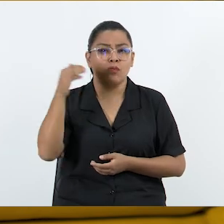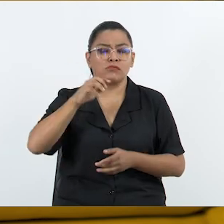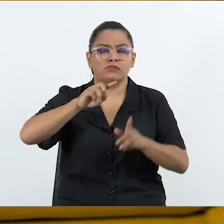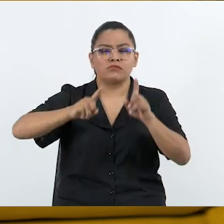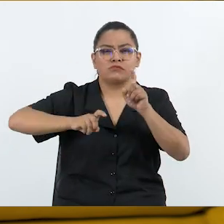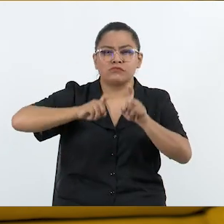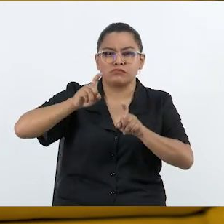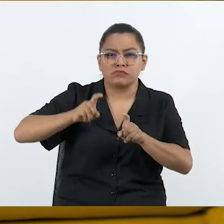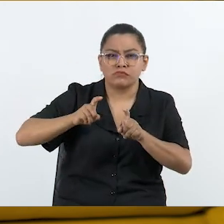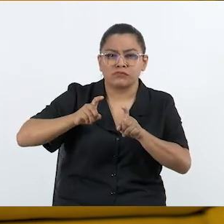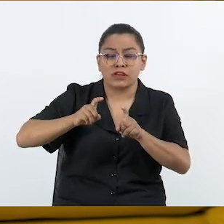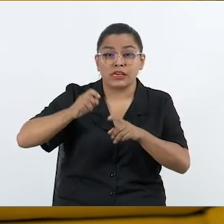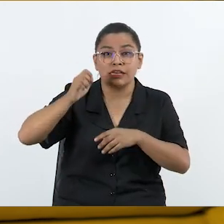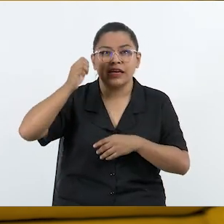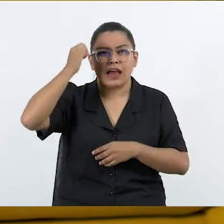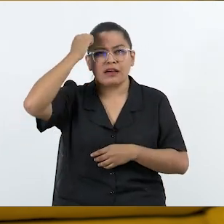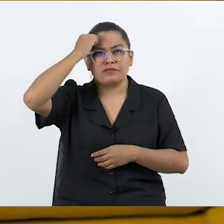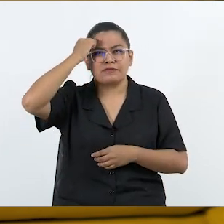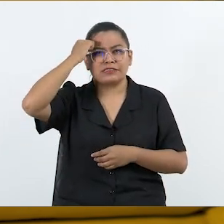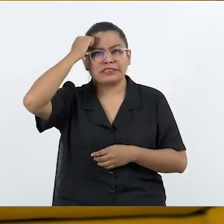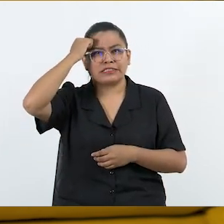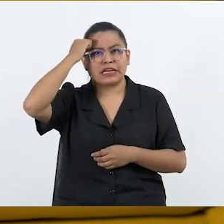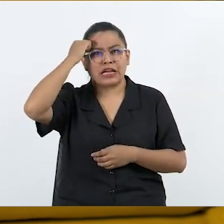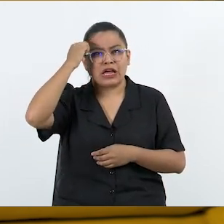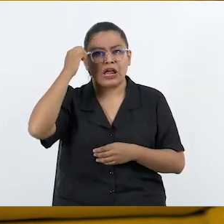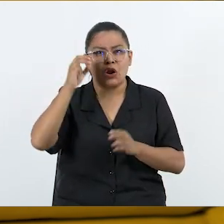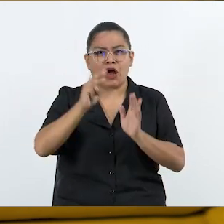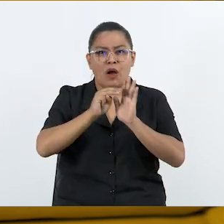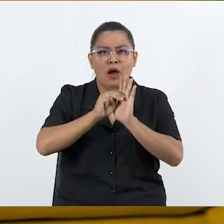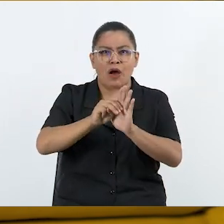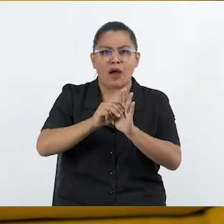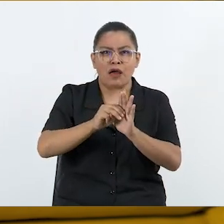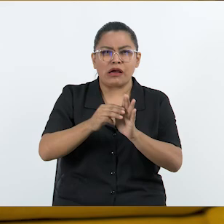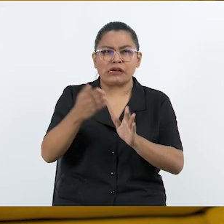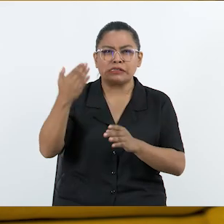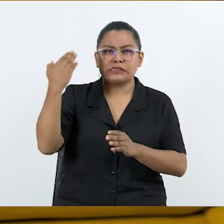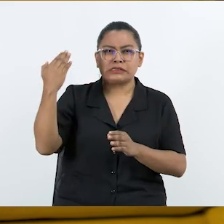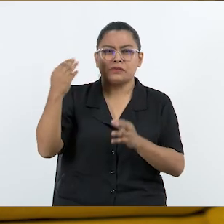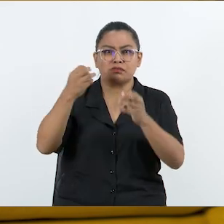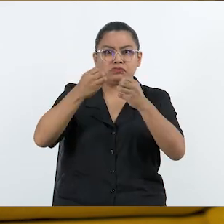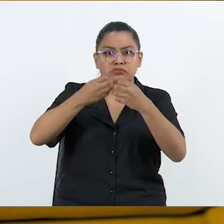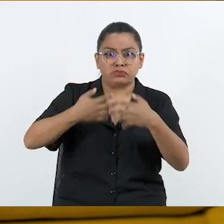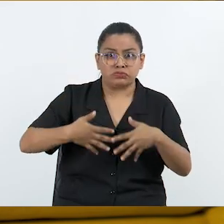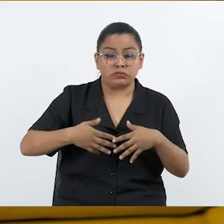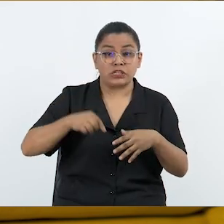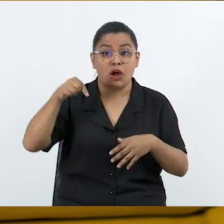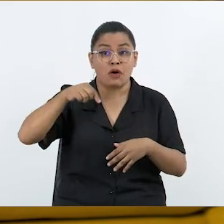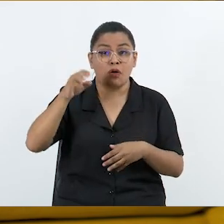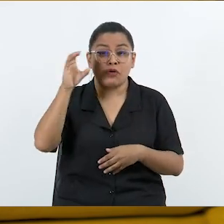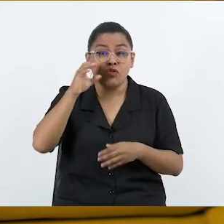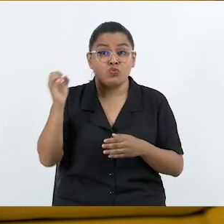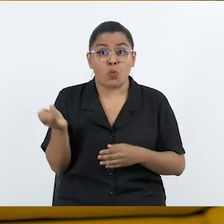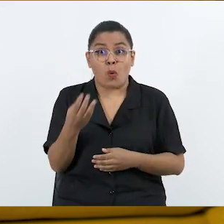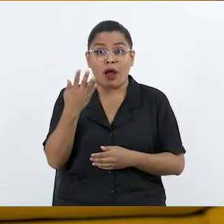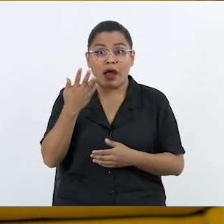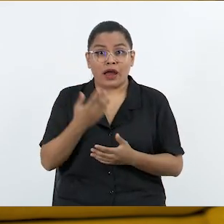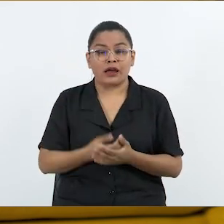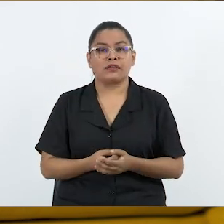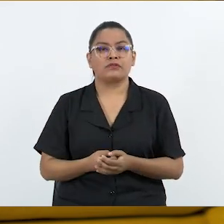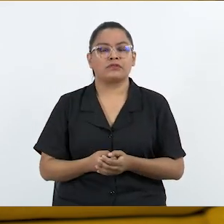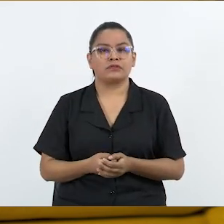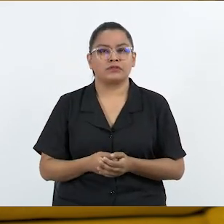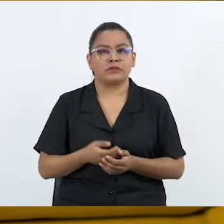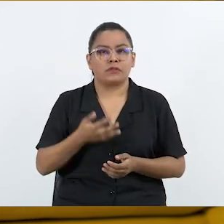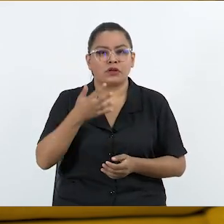y desaprender los modelos tradicionales, transformar la relación estudiante-profesor, alentar la